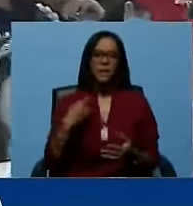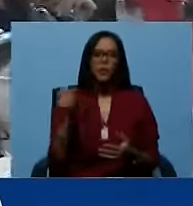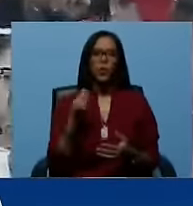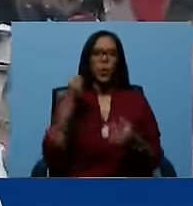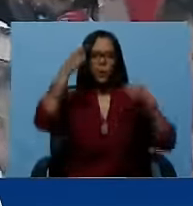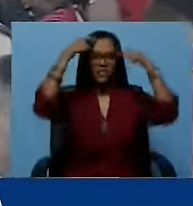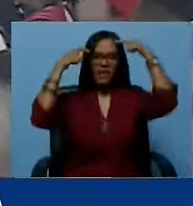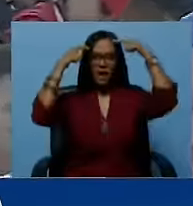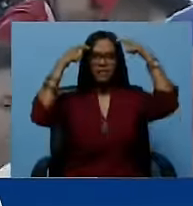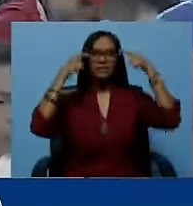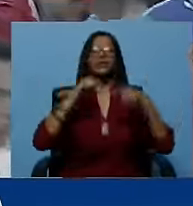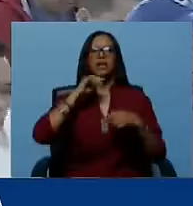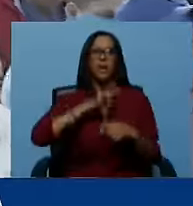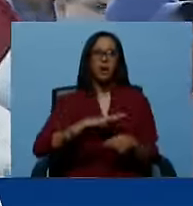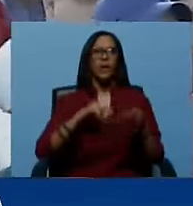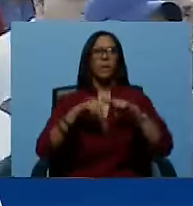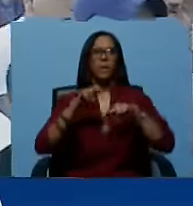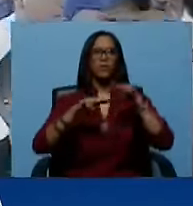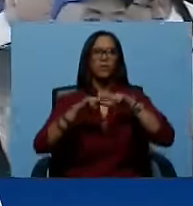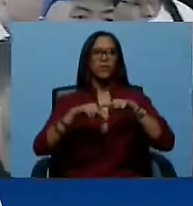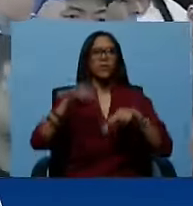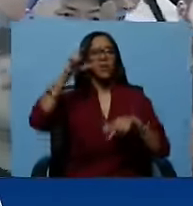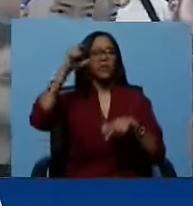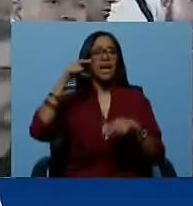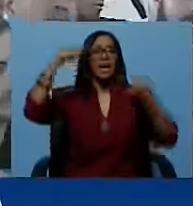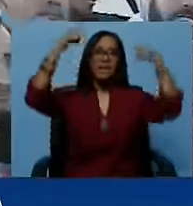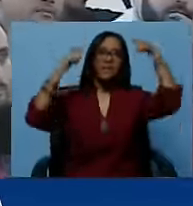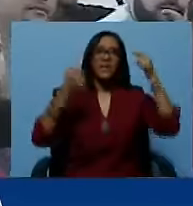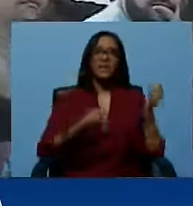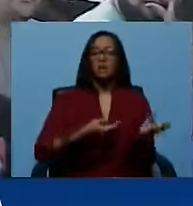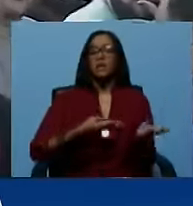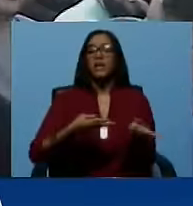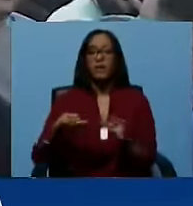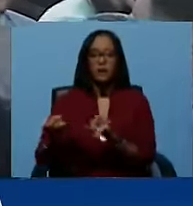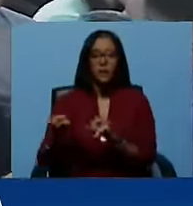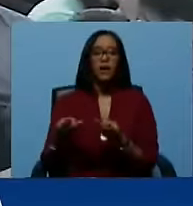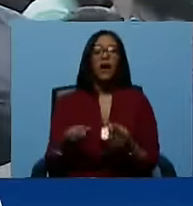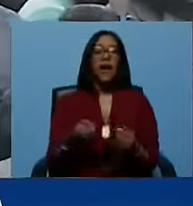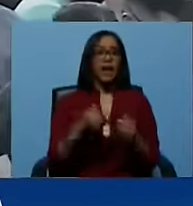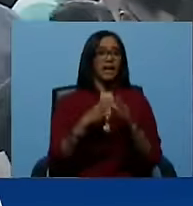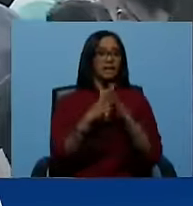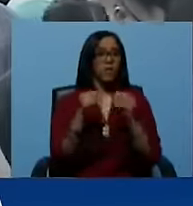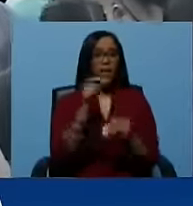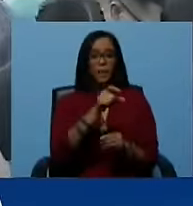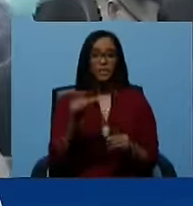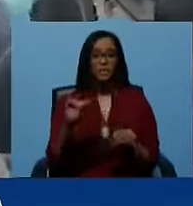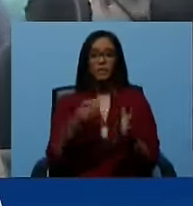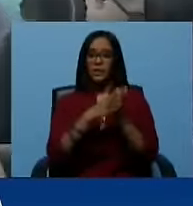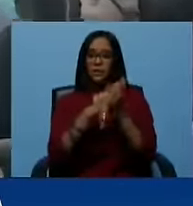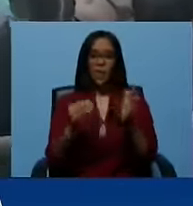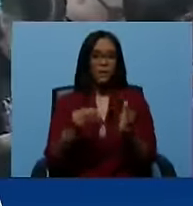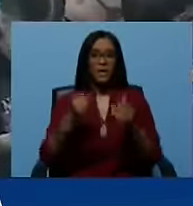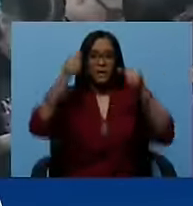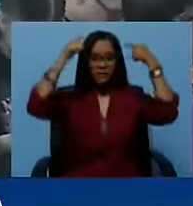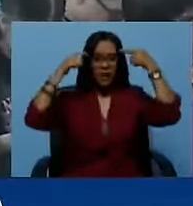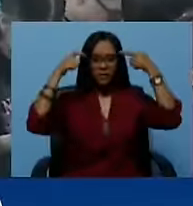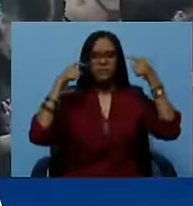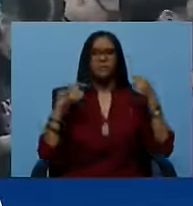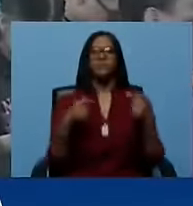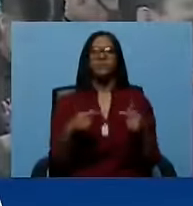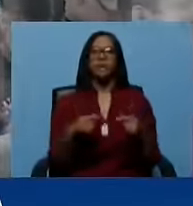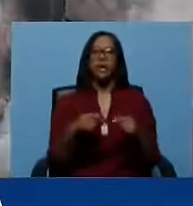Chávez. Y lo estamos construyendo día a día. Chávez nos invitó a que todos y todas seamos Chávez, pero sin duda en pleno